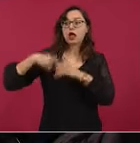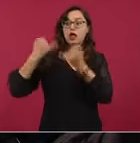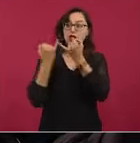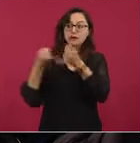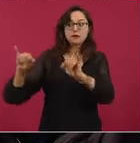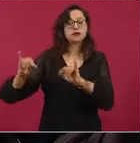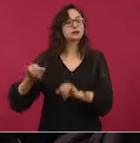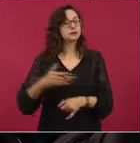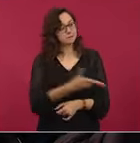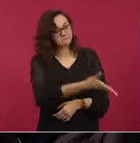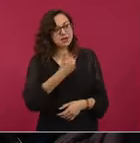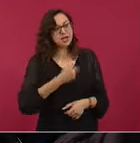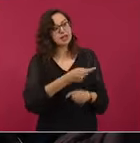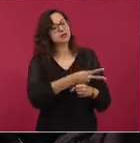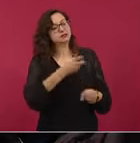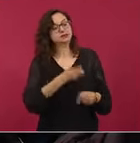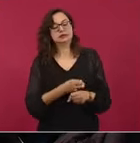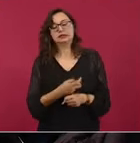estación